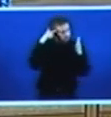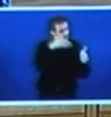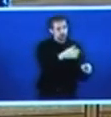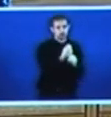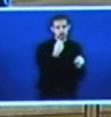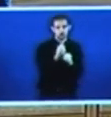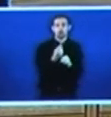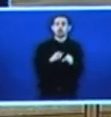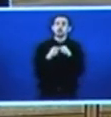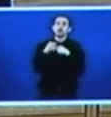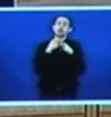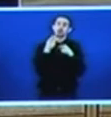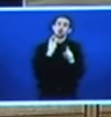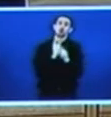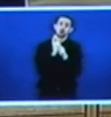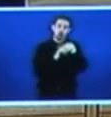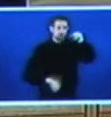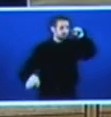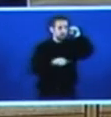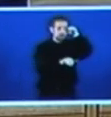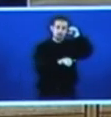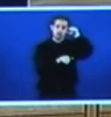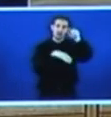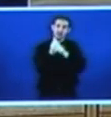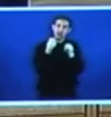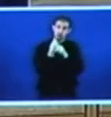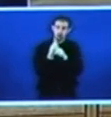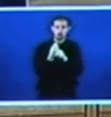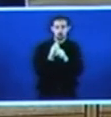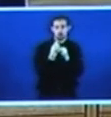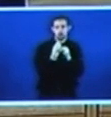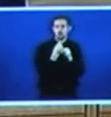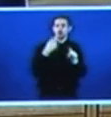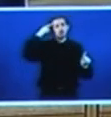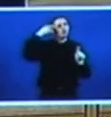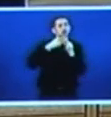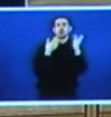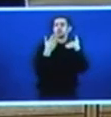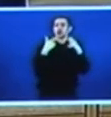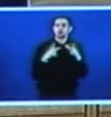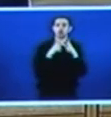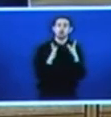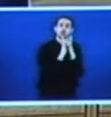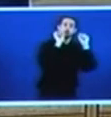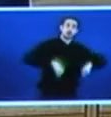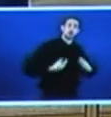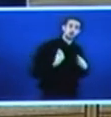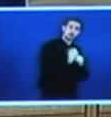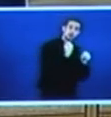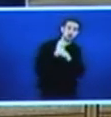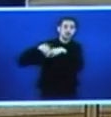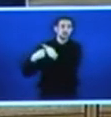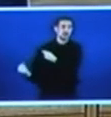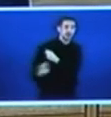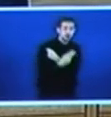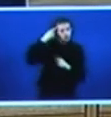contra a desigualdade laboral están concretadas no diálogo social, e a conciliación da vida familiar é un dos objetivos deste